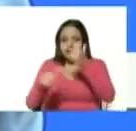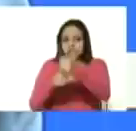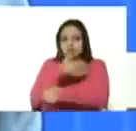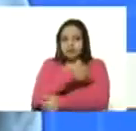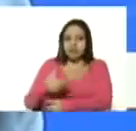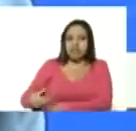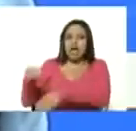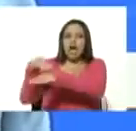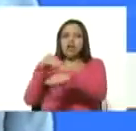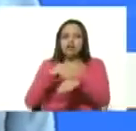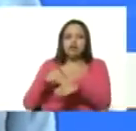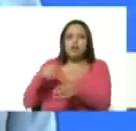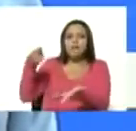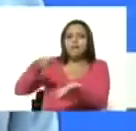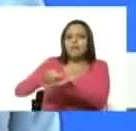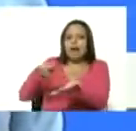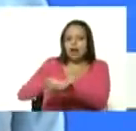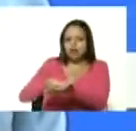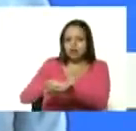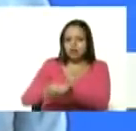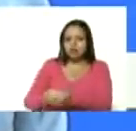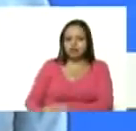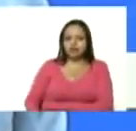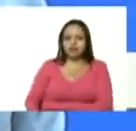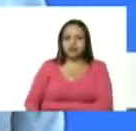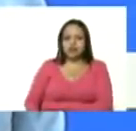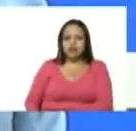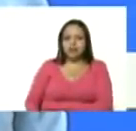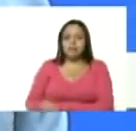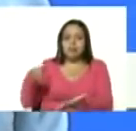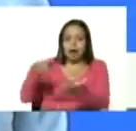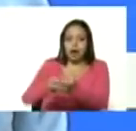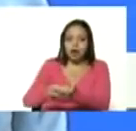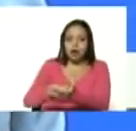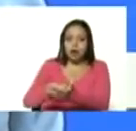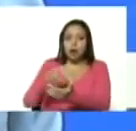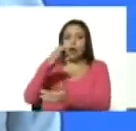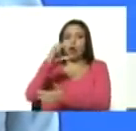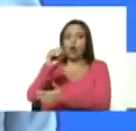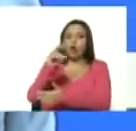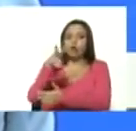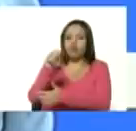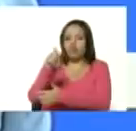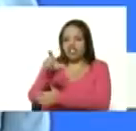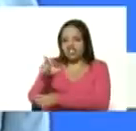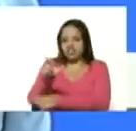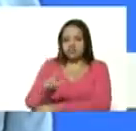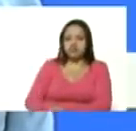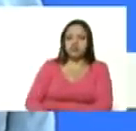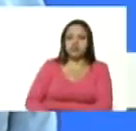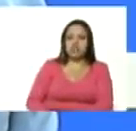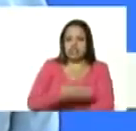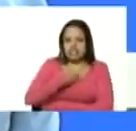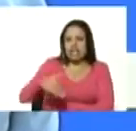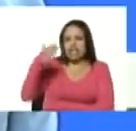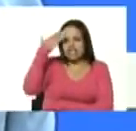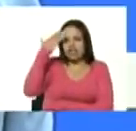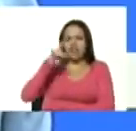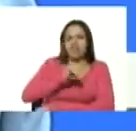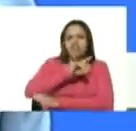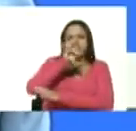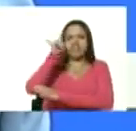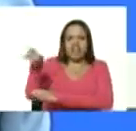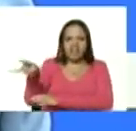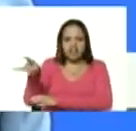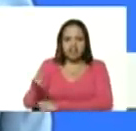depósito en Gavi justamente para el pago de las vacunas a través del sistema COVAX. Quería saber si el viaje